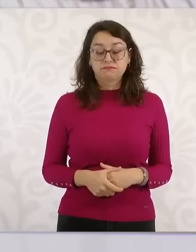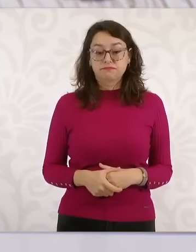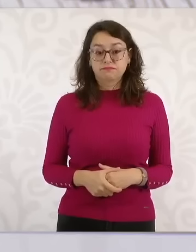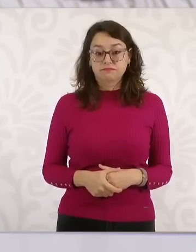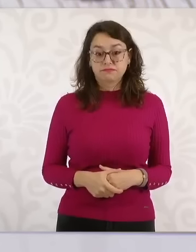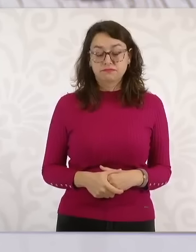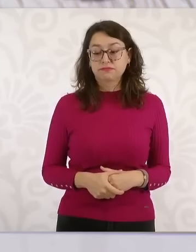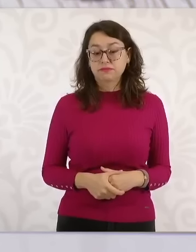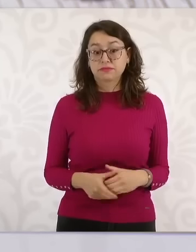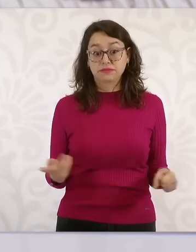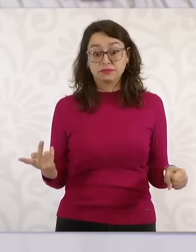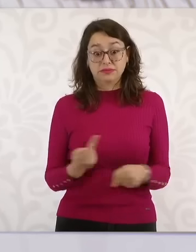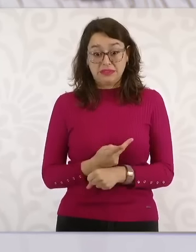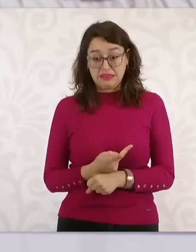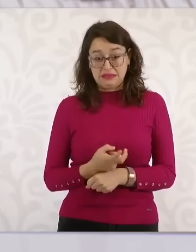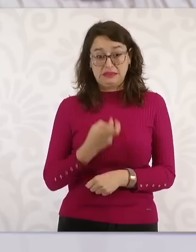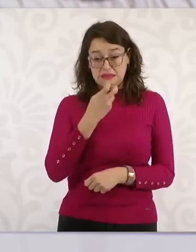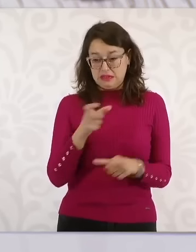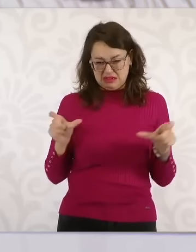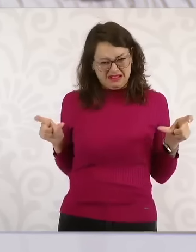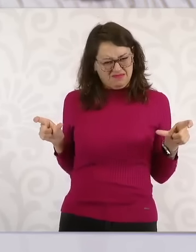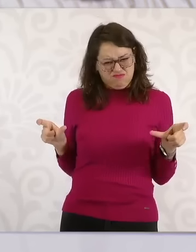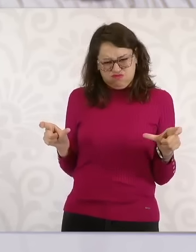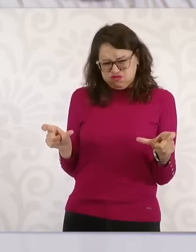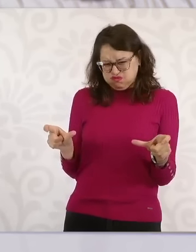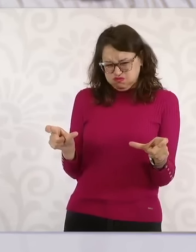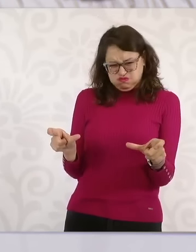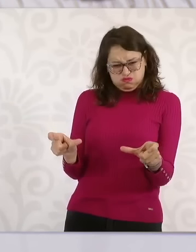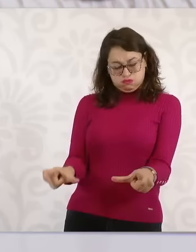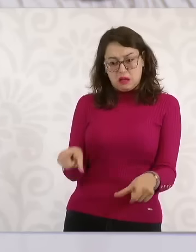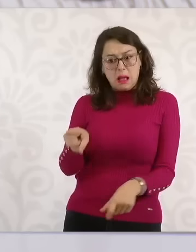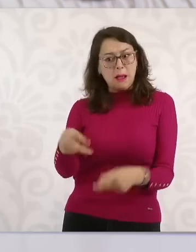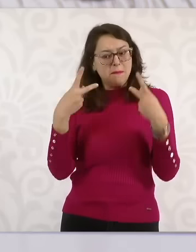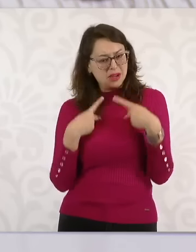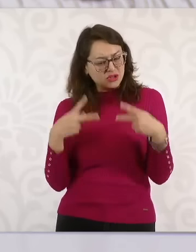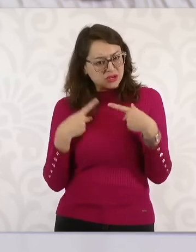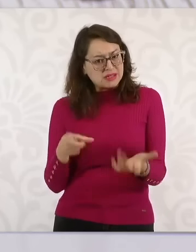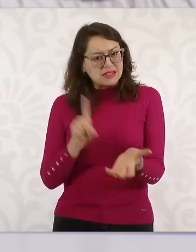cuando hay un bloqueo extremo, la gente está viviendo penurias,